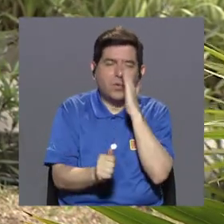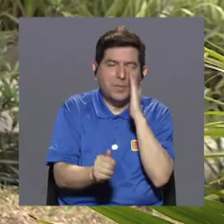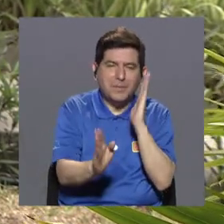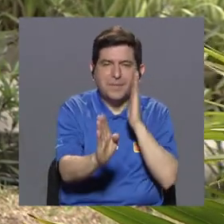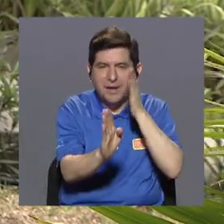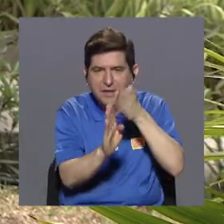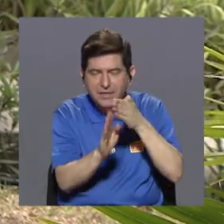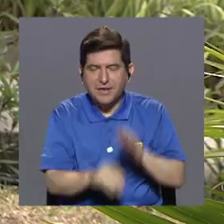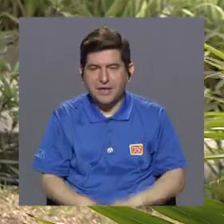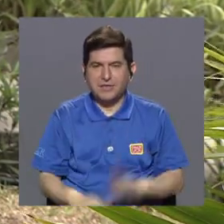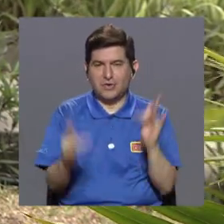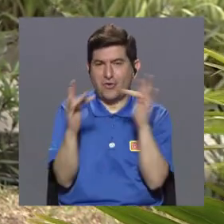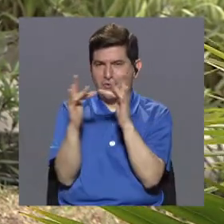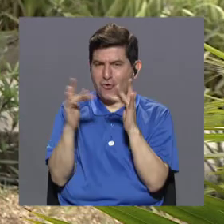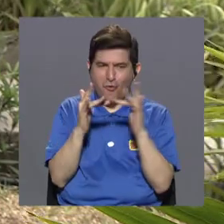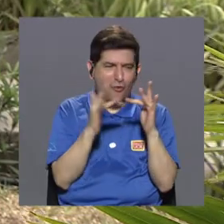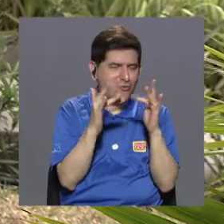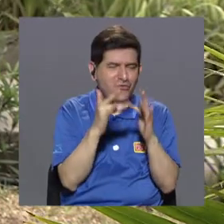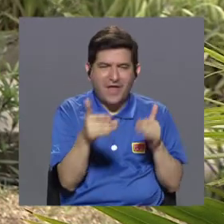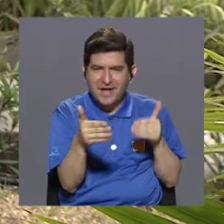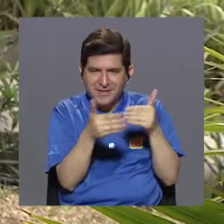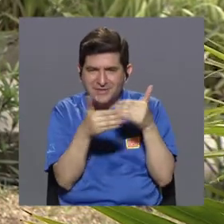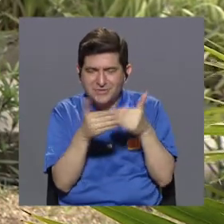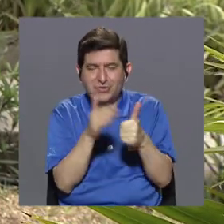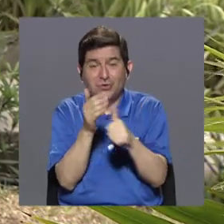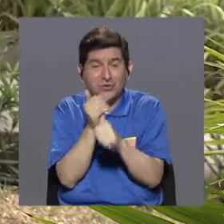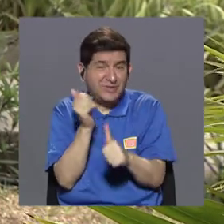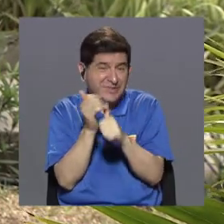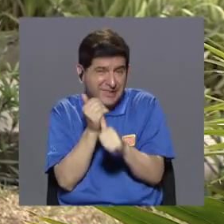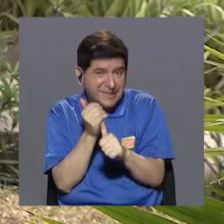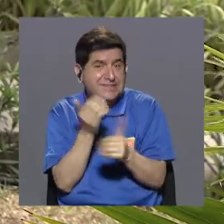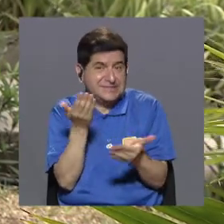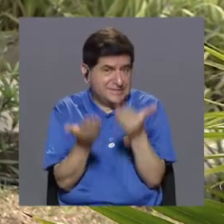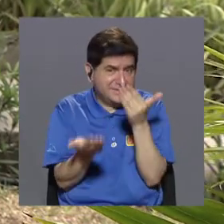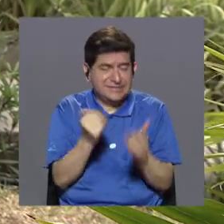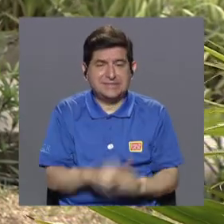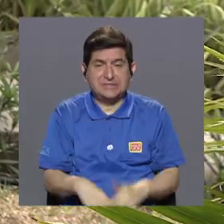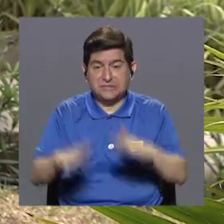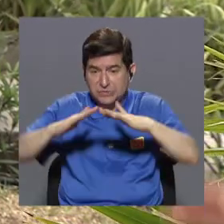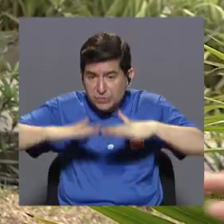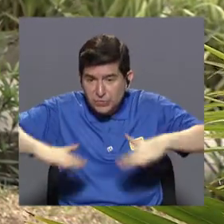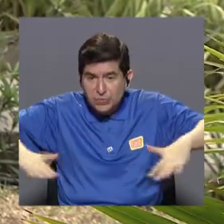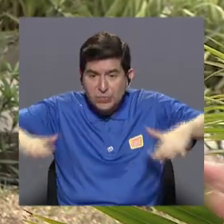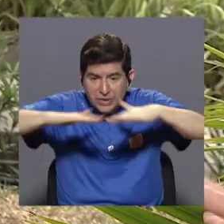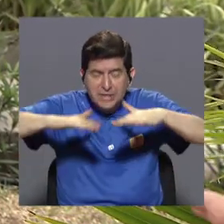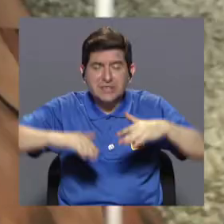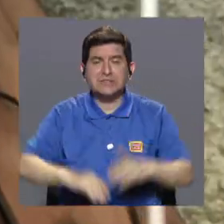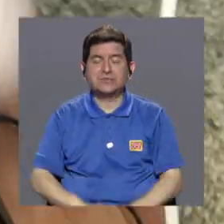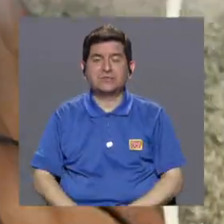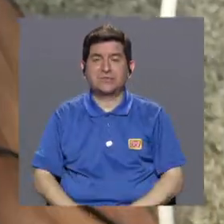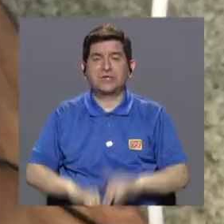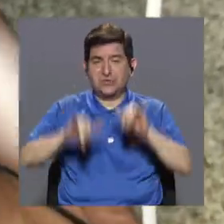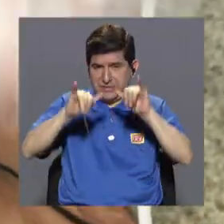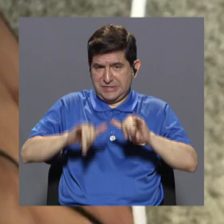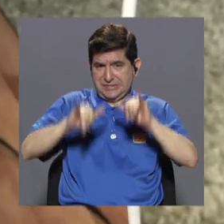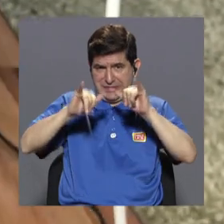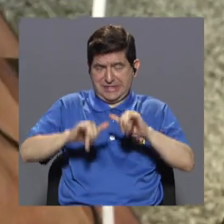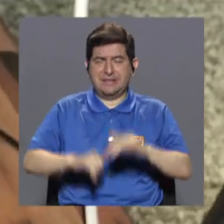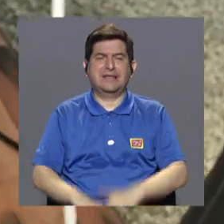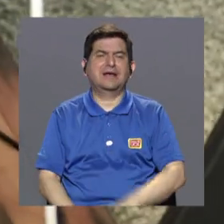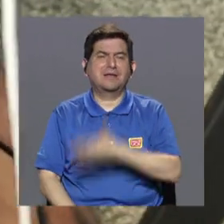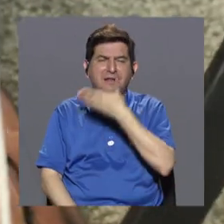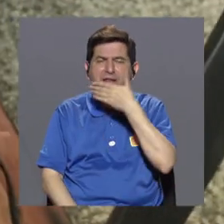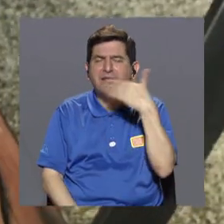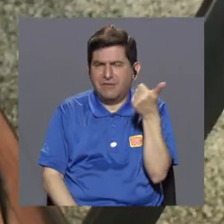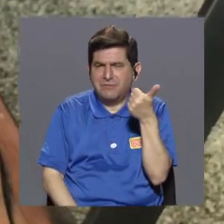mamá directamente, con el contacto más cercano con las heces, por ejemplo. En el suelo, porque exactamente. A veces están más acostaditos.